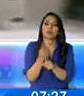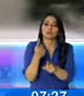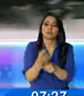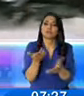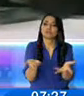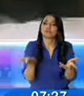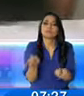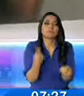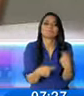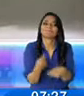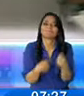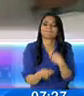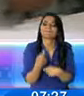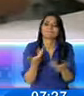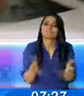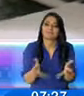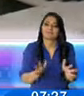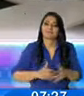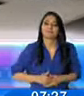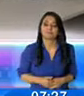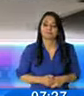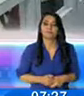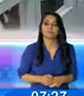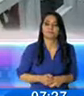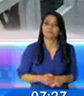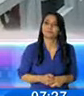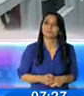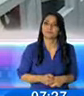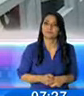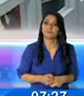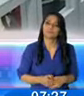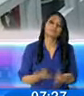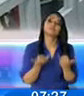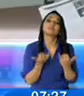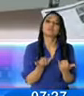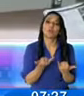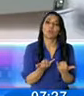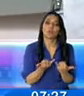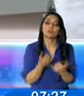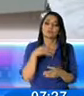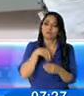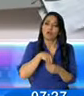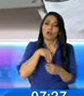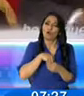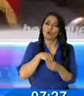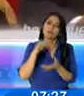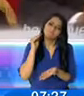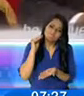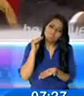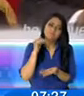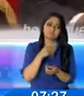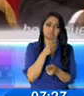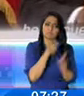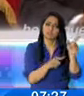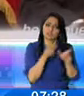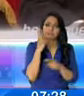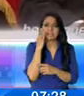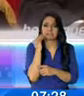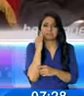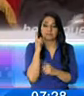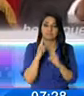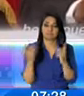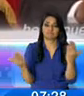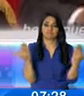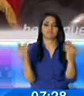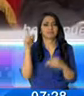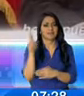principales trabas para poder concretar esa meta ahora estas medidas de ahorro son pequeñas según los expertos comparadas con